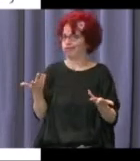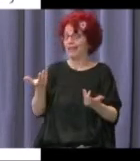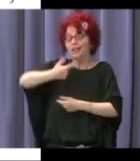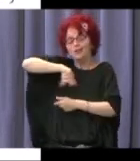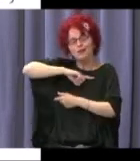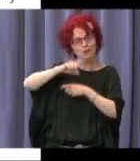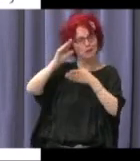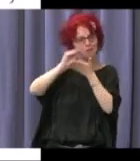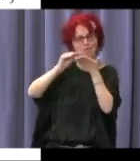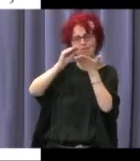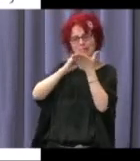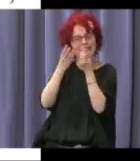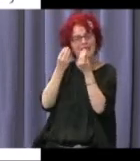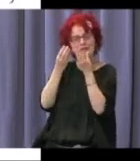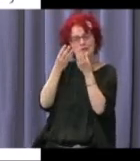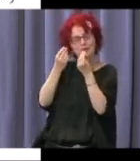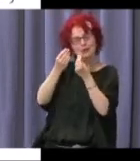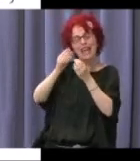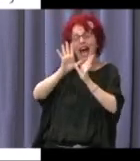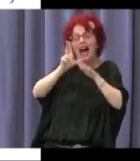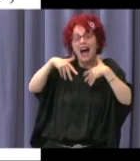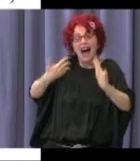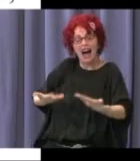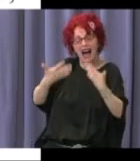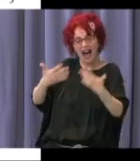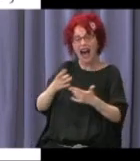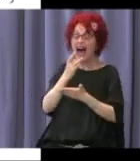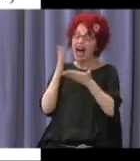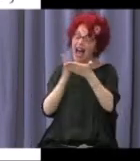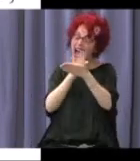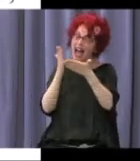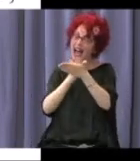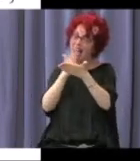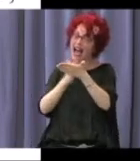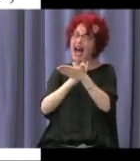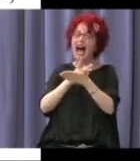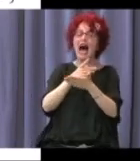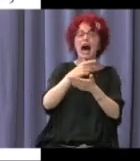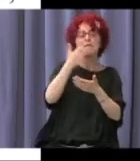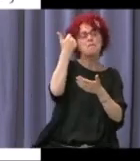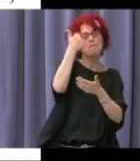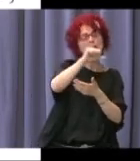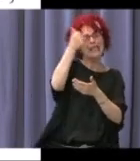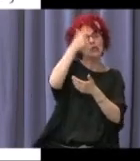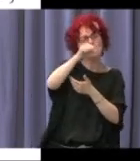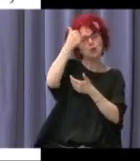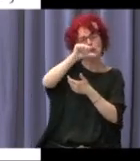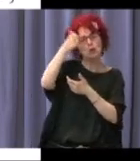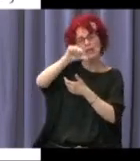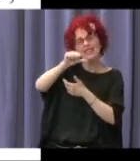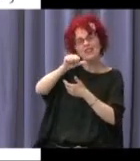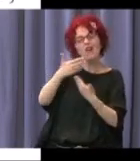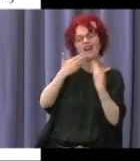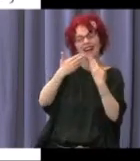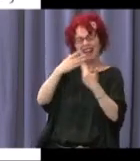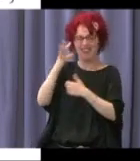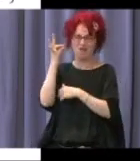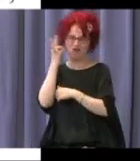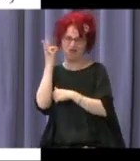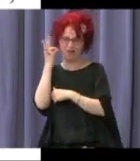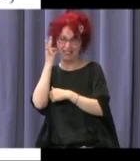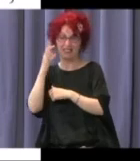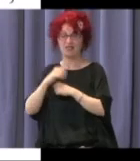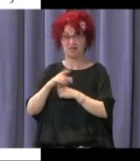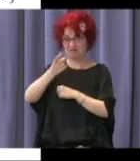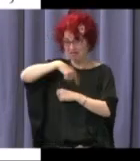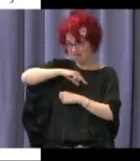olvida, tenemos actualmente el diccionario masculinos que vienen de femeninos. Que siempre nos parece que la médica salió del médico, ¿no?